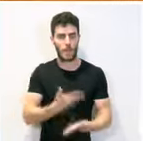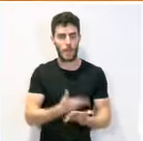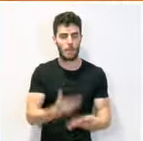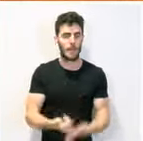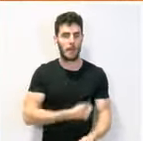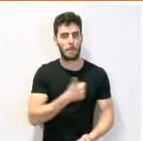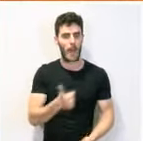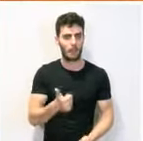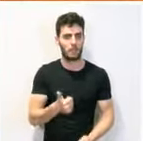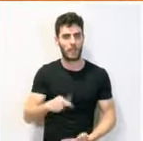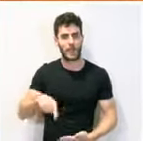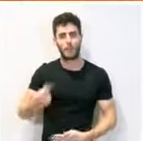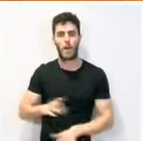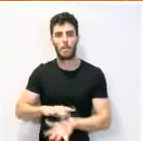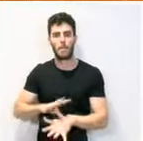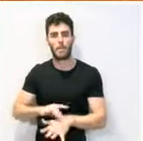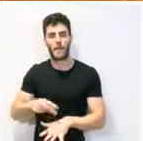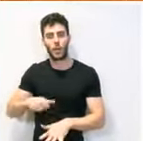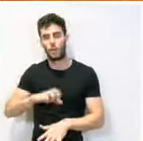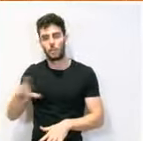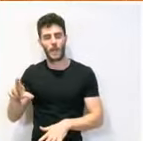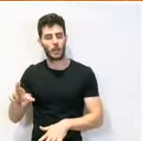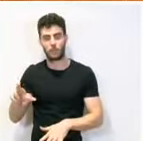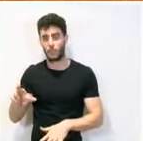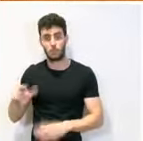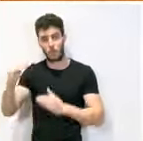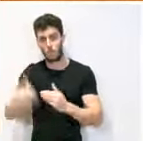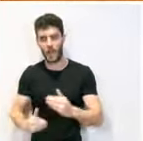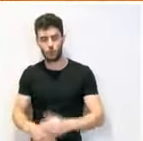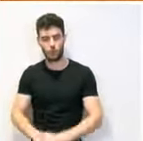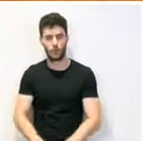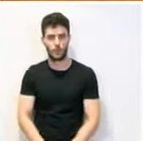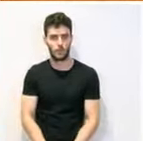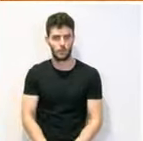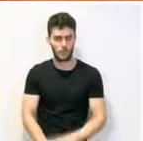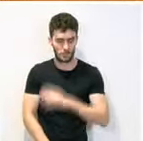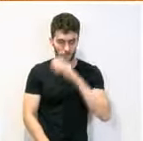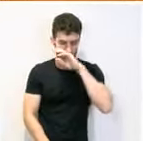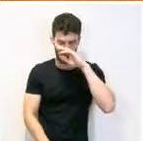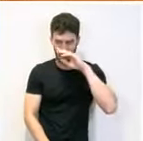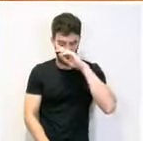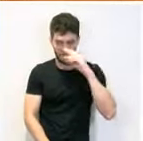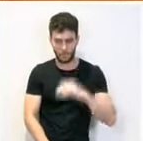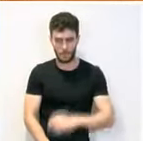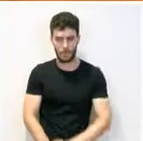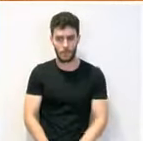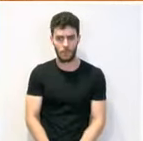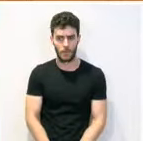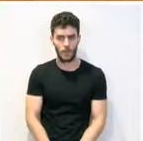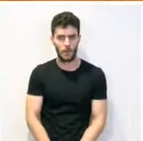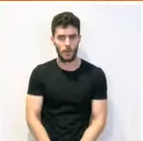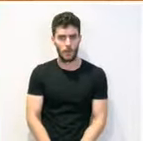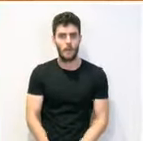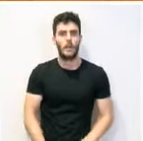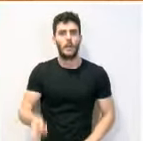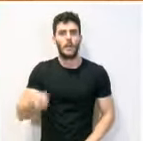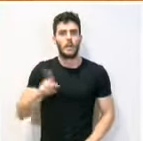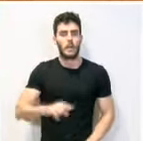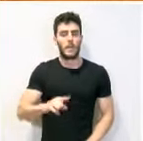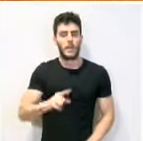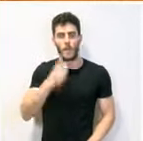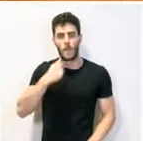que los médicos MIR tienen en nuestra comunidad. Y me decían, no solo hicieron una aportación, sino que me dieron